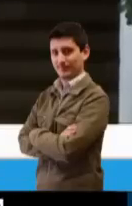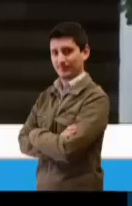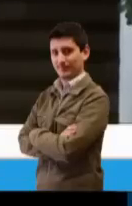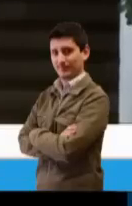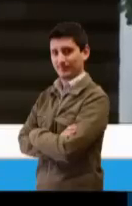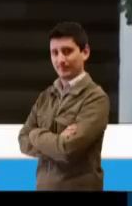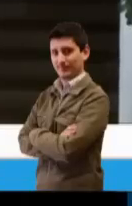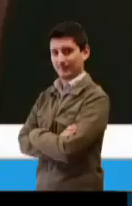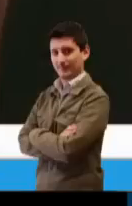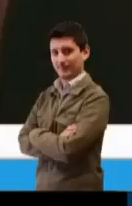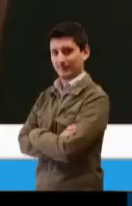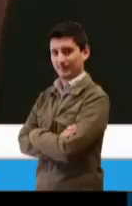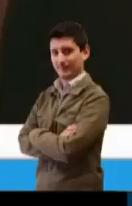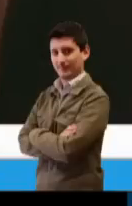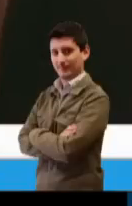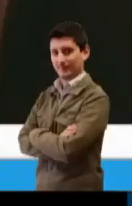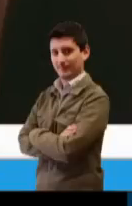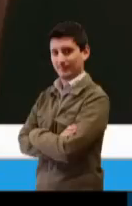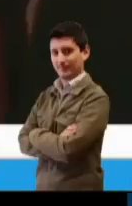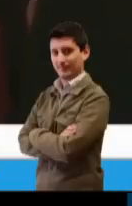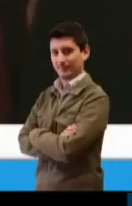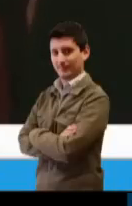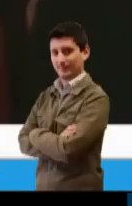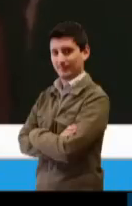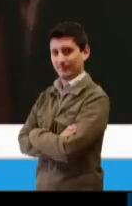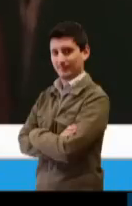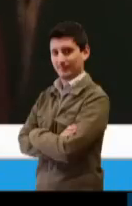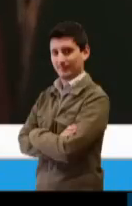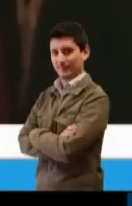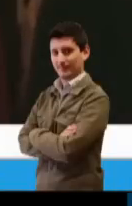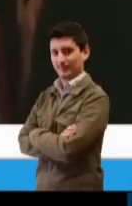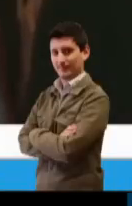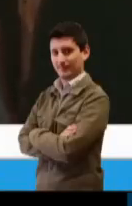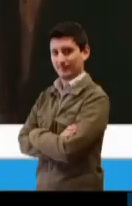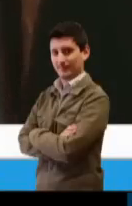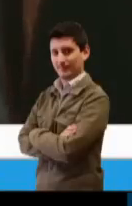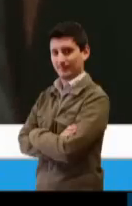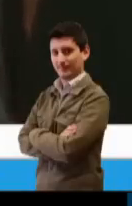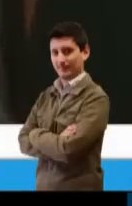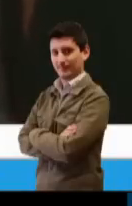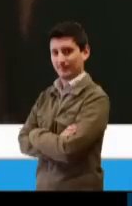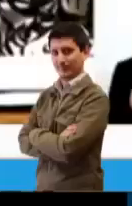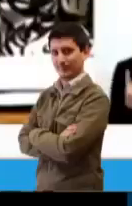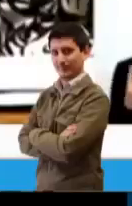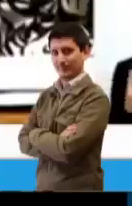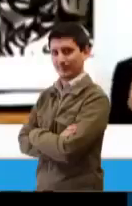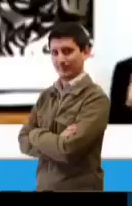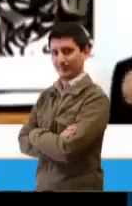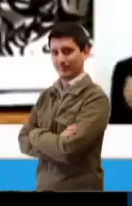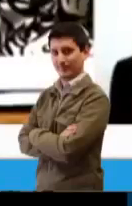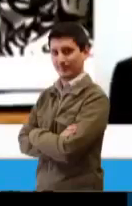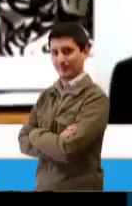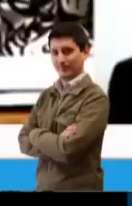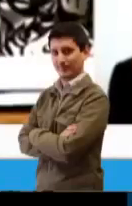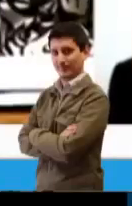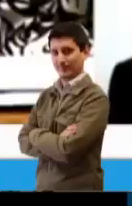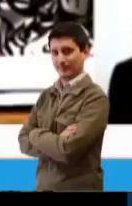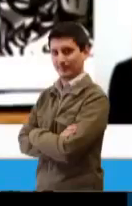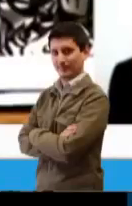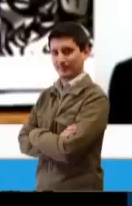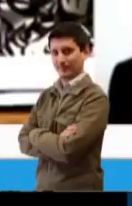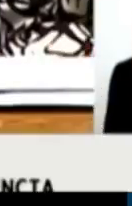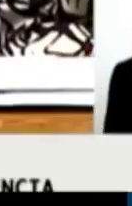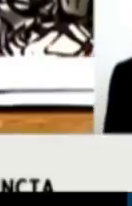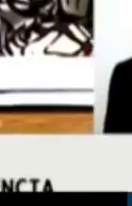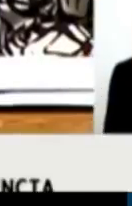debió ocurrir realmente con Hidalgo es que pasara por un sumario administrativo sin ser destituida. Por eso hemos puesto